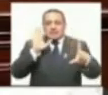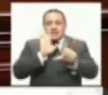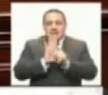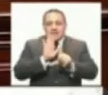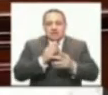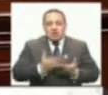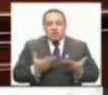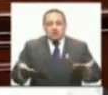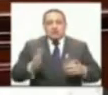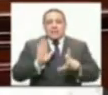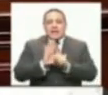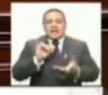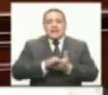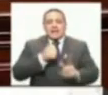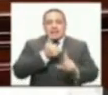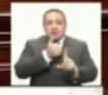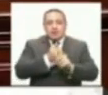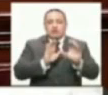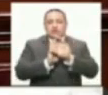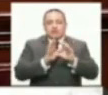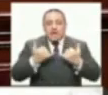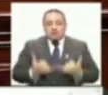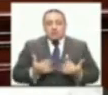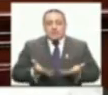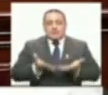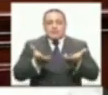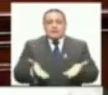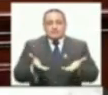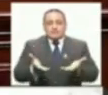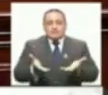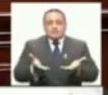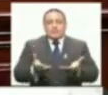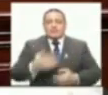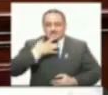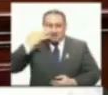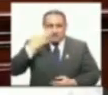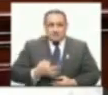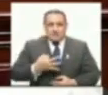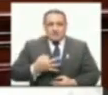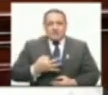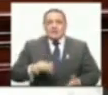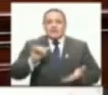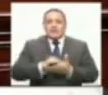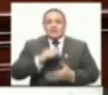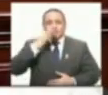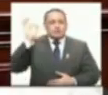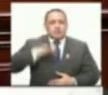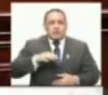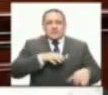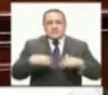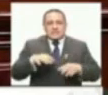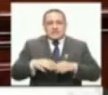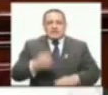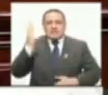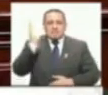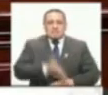los instrumentos legales que la propia Constitución vigente proporciona. Tengan la seguridad que nunca se hará tabla rasa